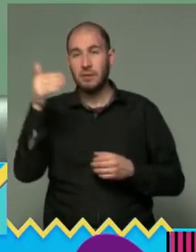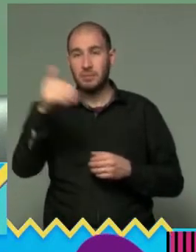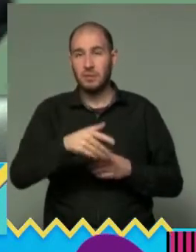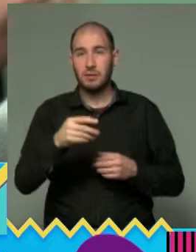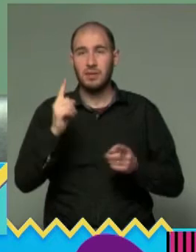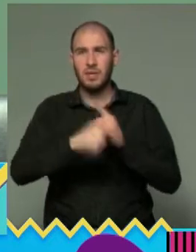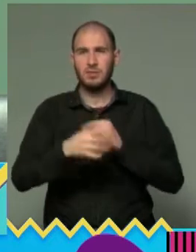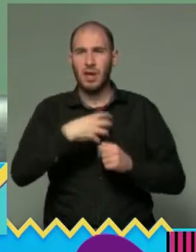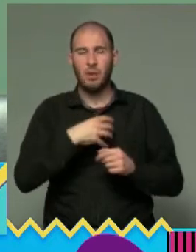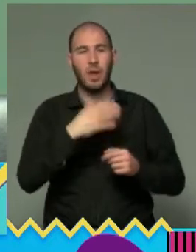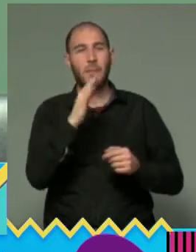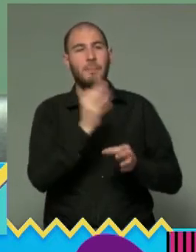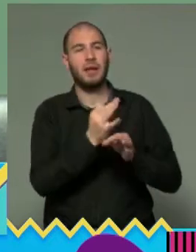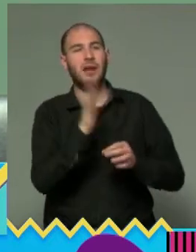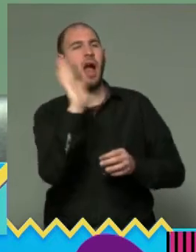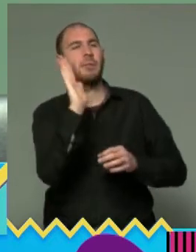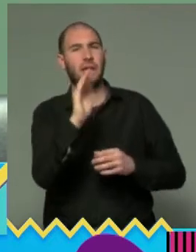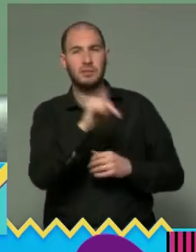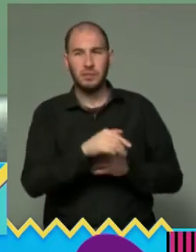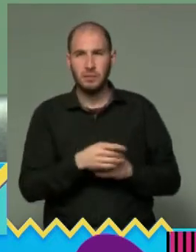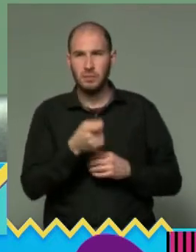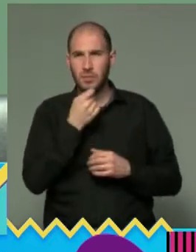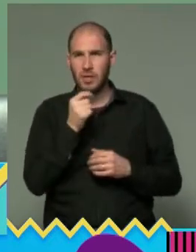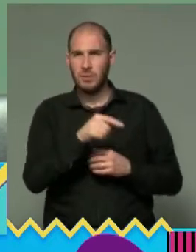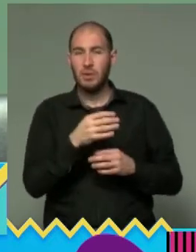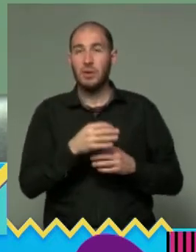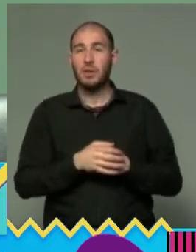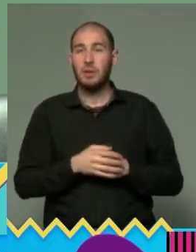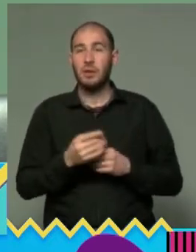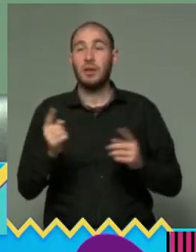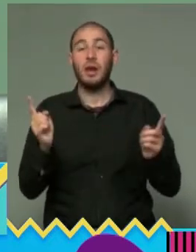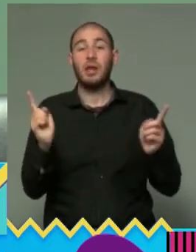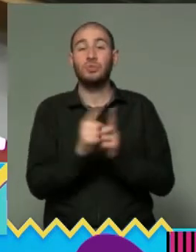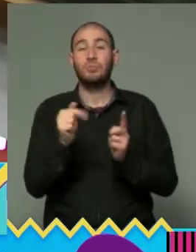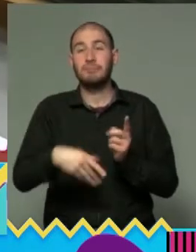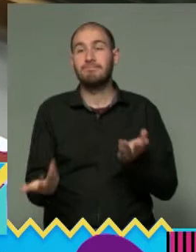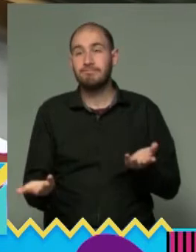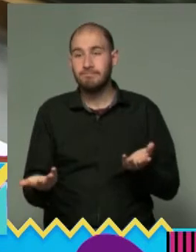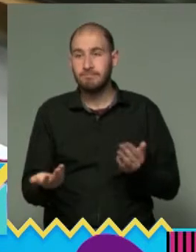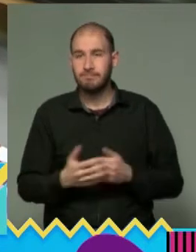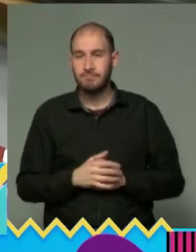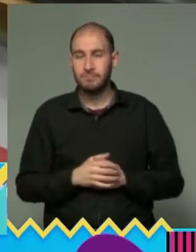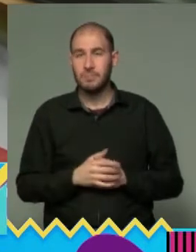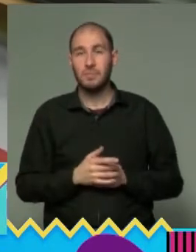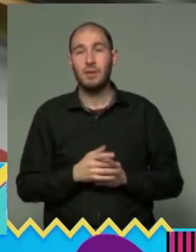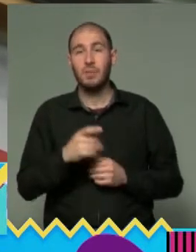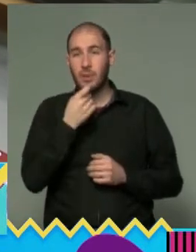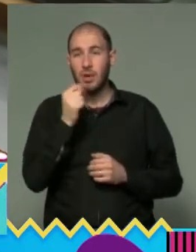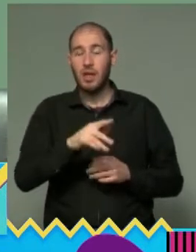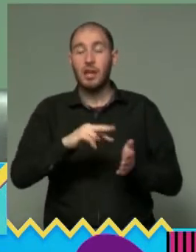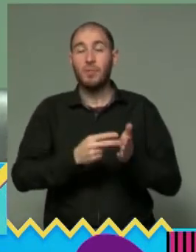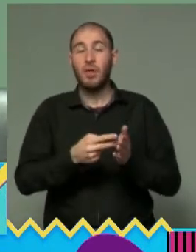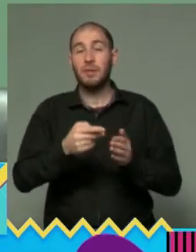entra derecho, va al aula y la amenaza delante de todos los chicos. Ejemplo, escuela Rausa. ¿Qué conclusión vos sacaste ahí? Si vos, el nene tenía un